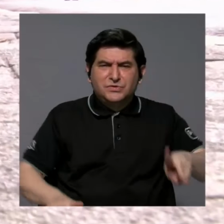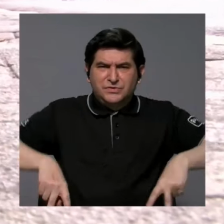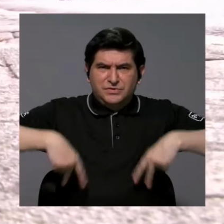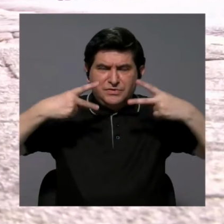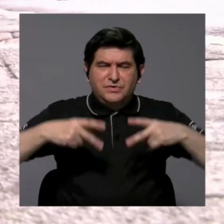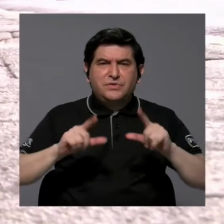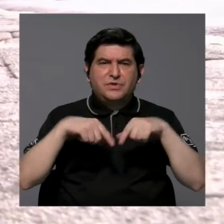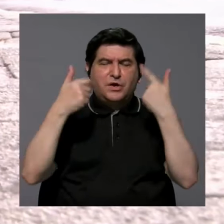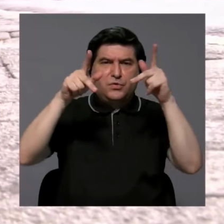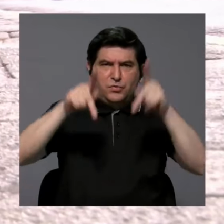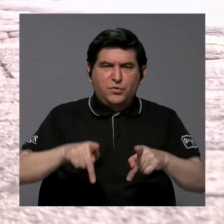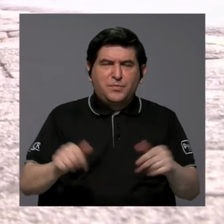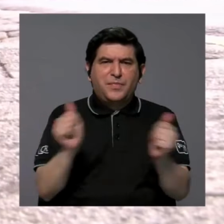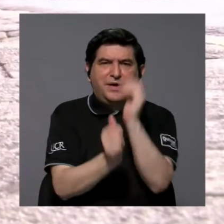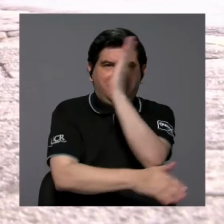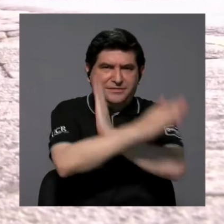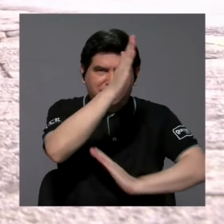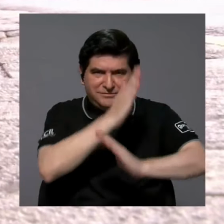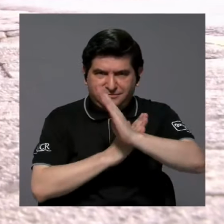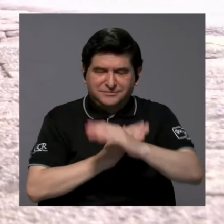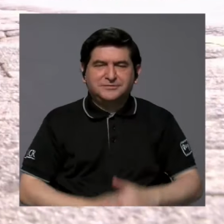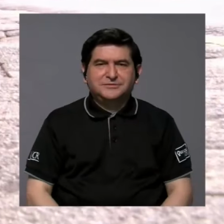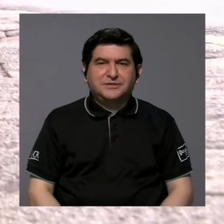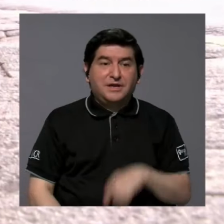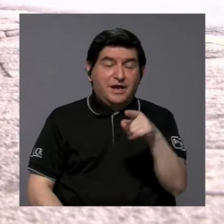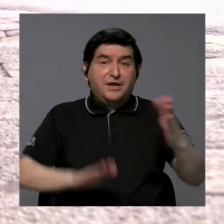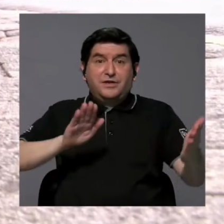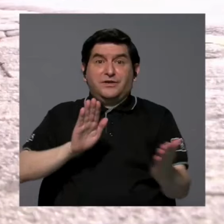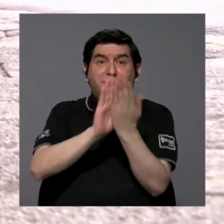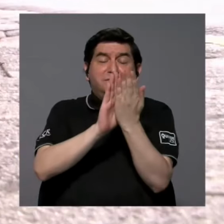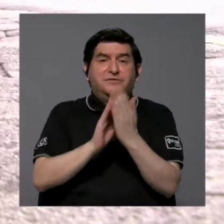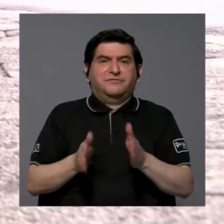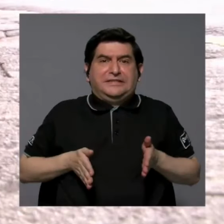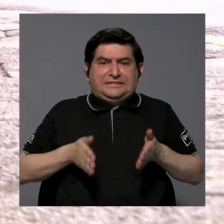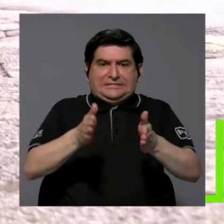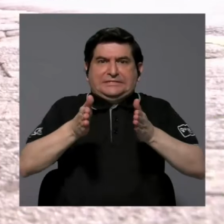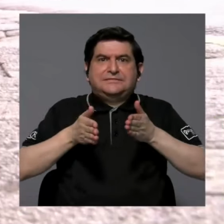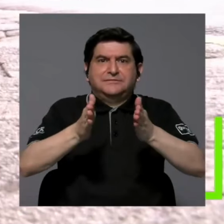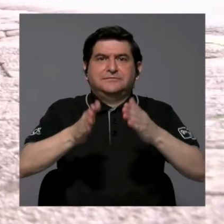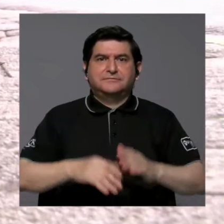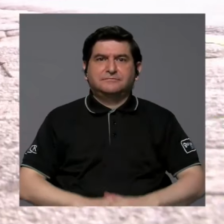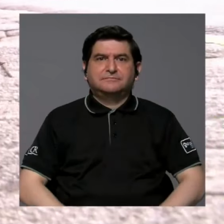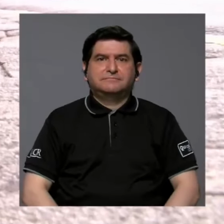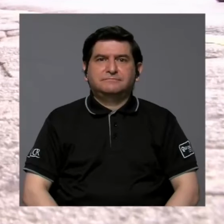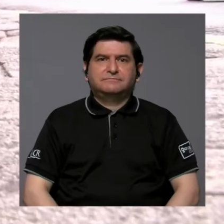experiencias de vida de un grupo de personas con discapacidad que se enfrenta a nuestras calles.